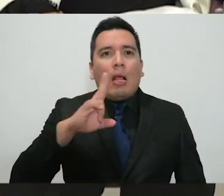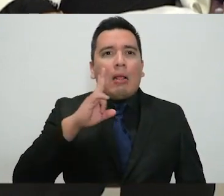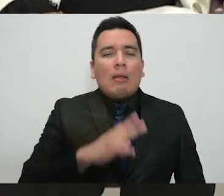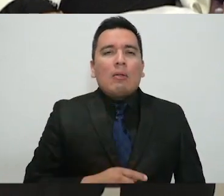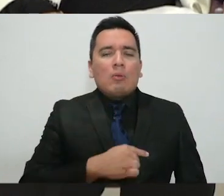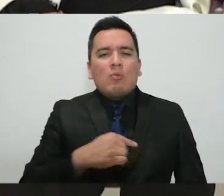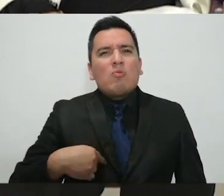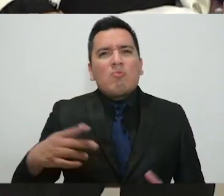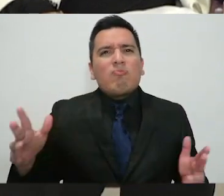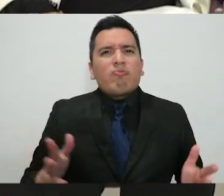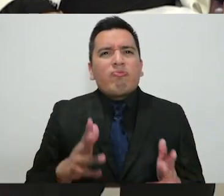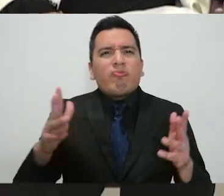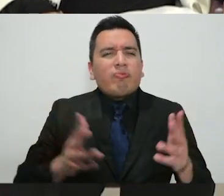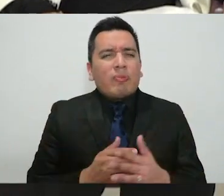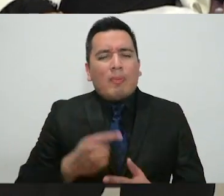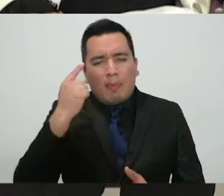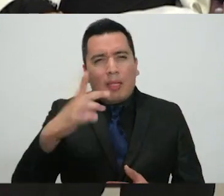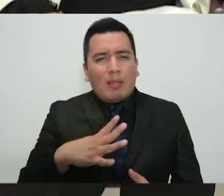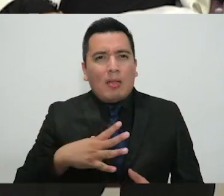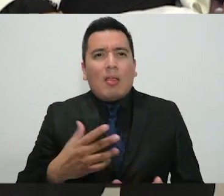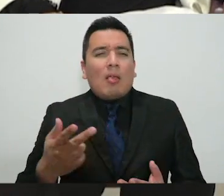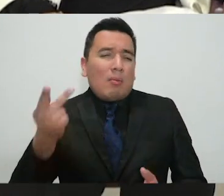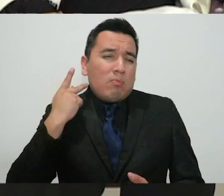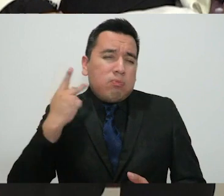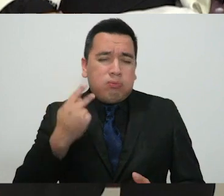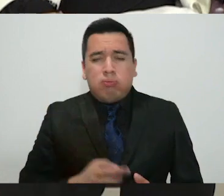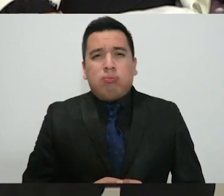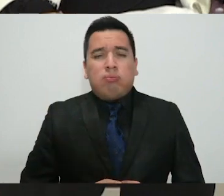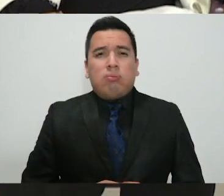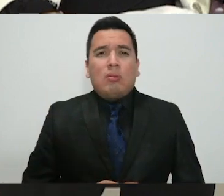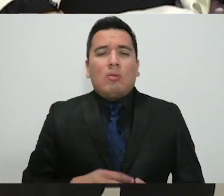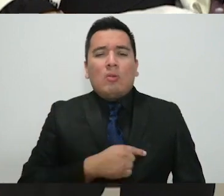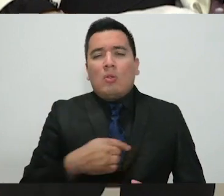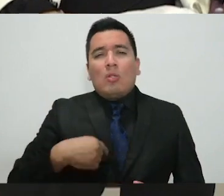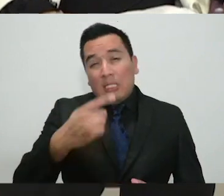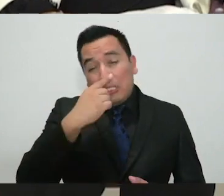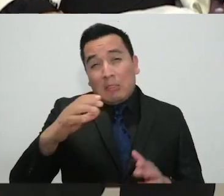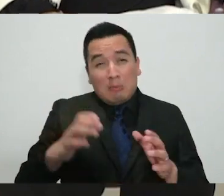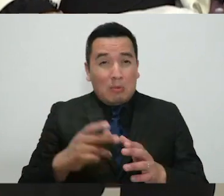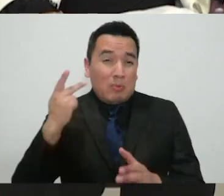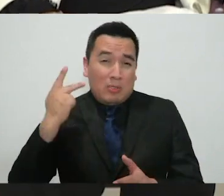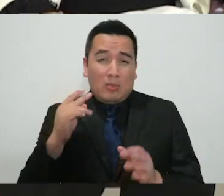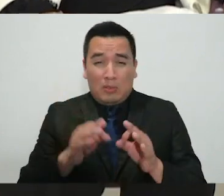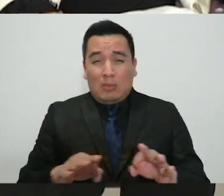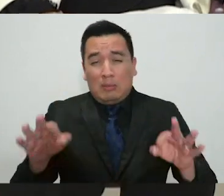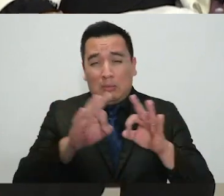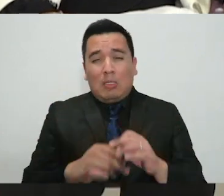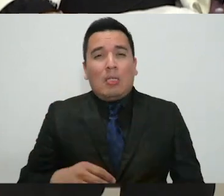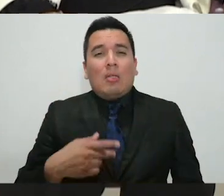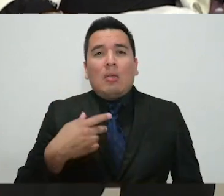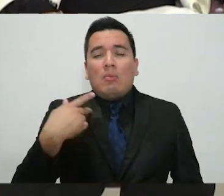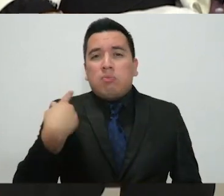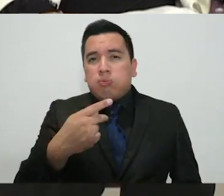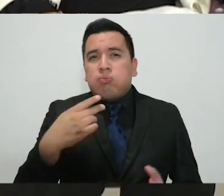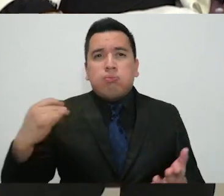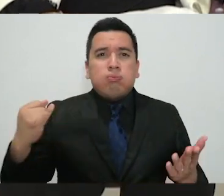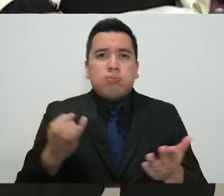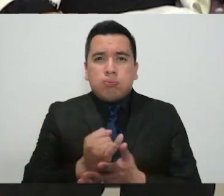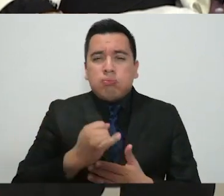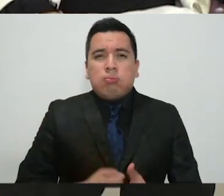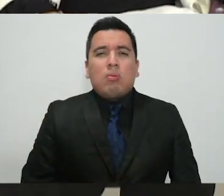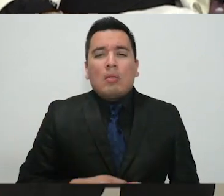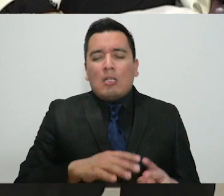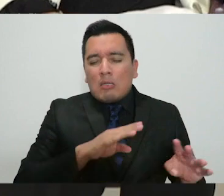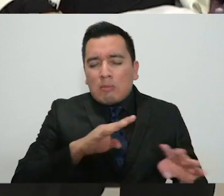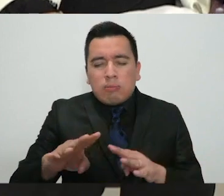una oxigenación también de la política, diciéndole a los partidos que es importante que tomen decisiones orientadas